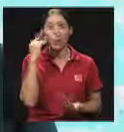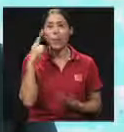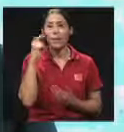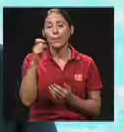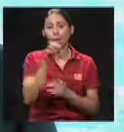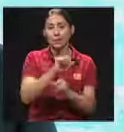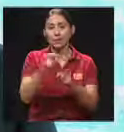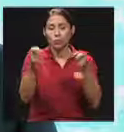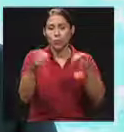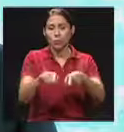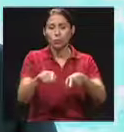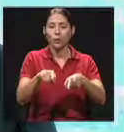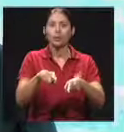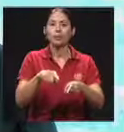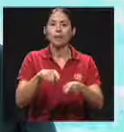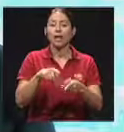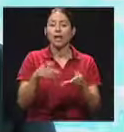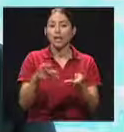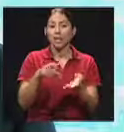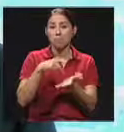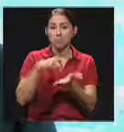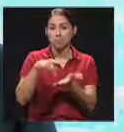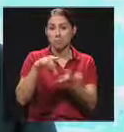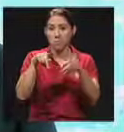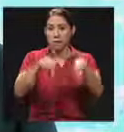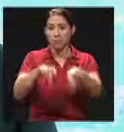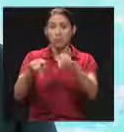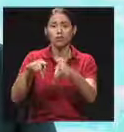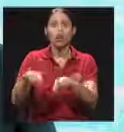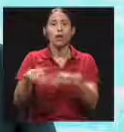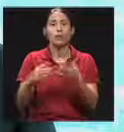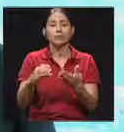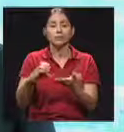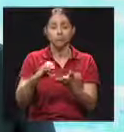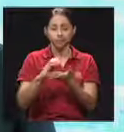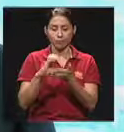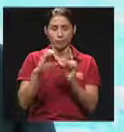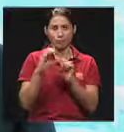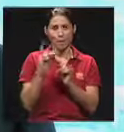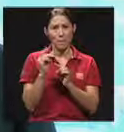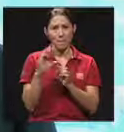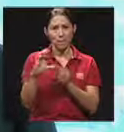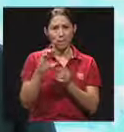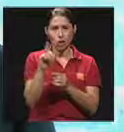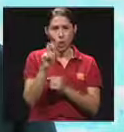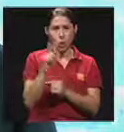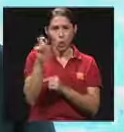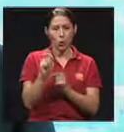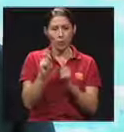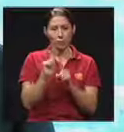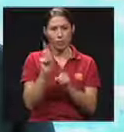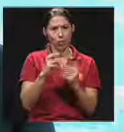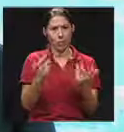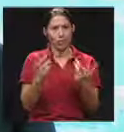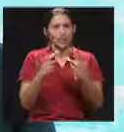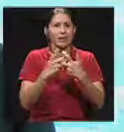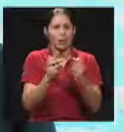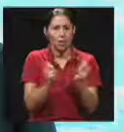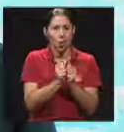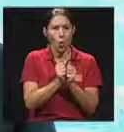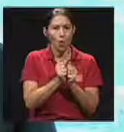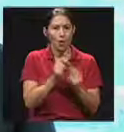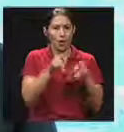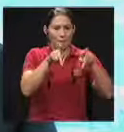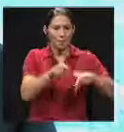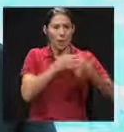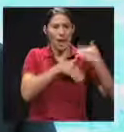en aquellos casos en los cuales la pensión que se recibe no guardó una relación con el esfuerzo contributivo. Eso quiere decir que esa